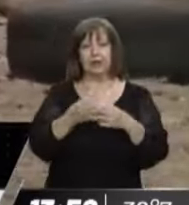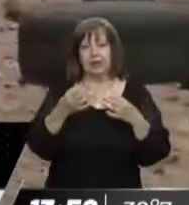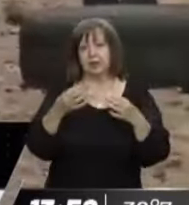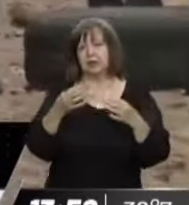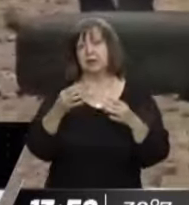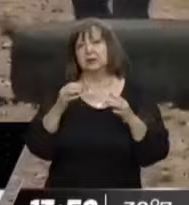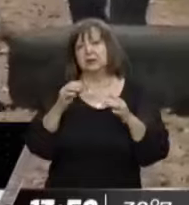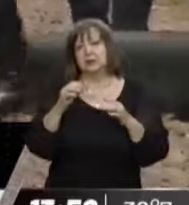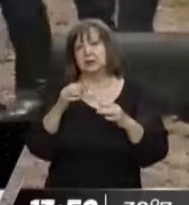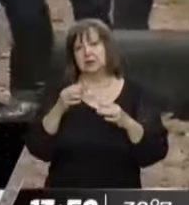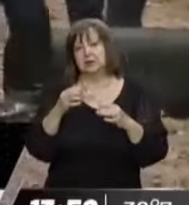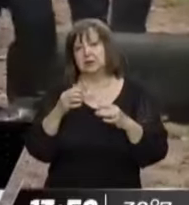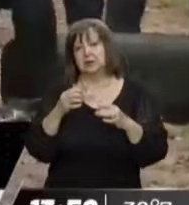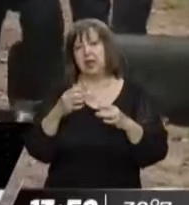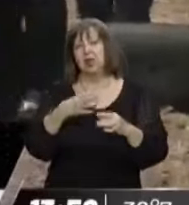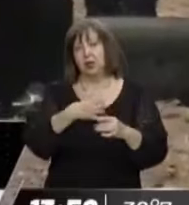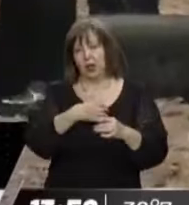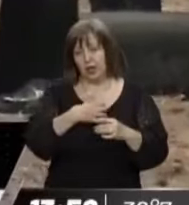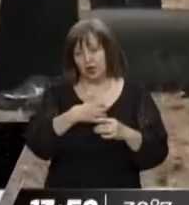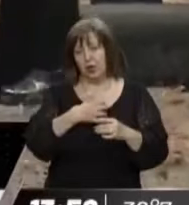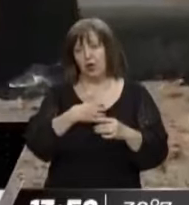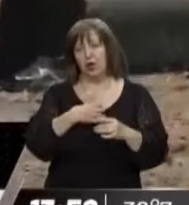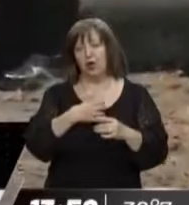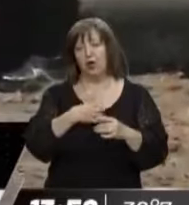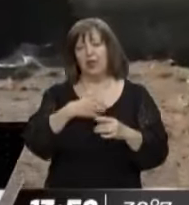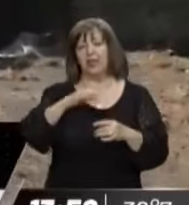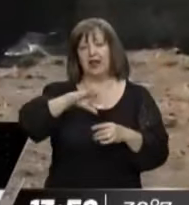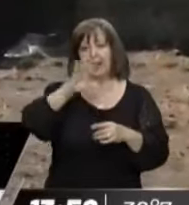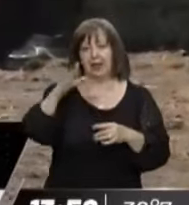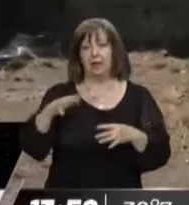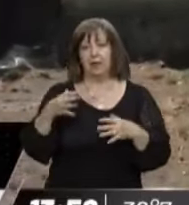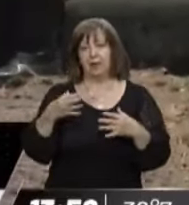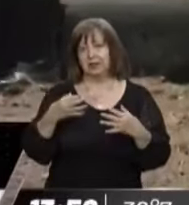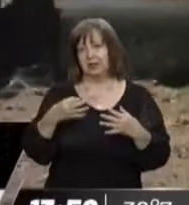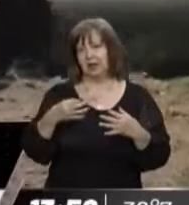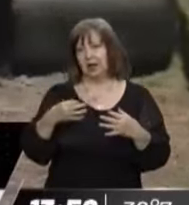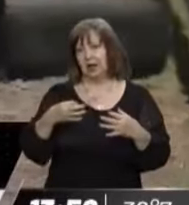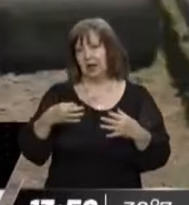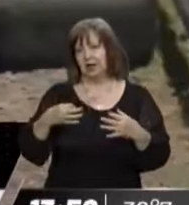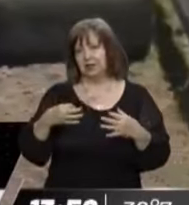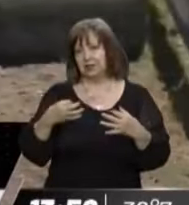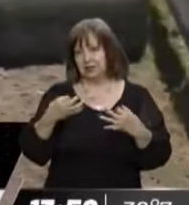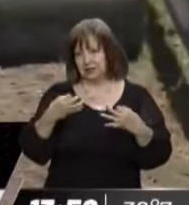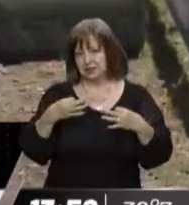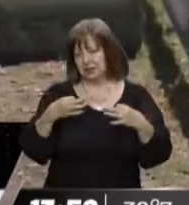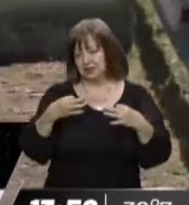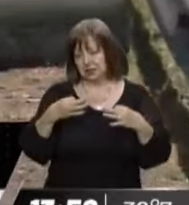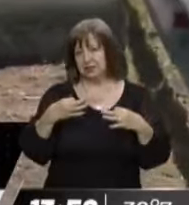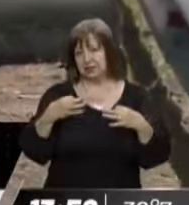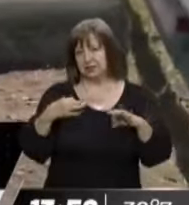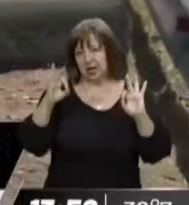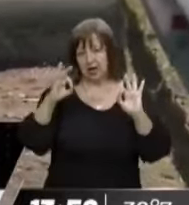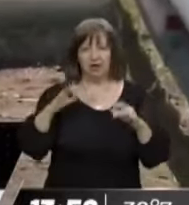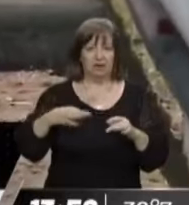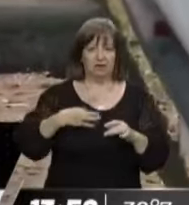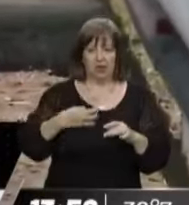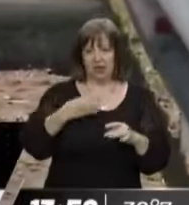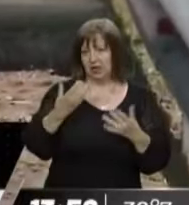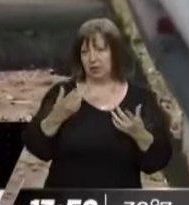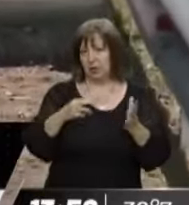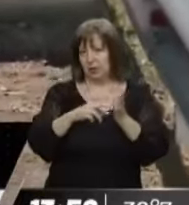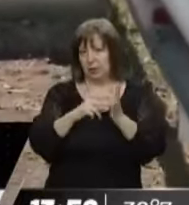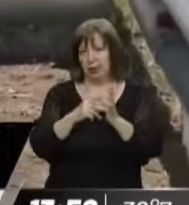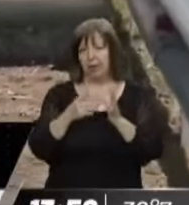afortunadamente tenemos que hablar que la persona, el dueño de la camioneta, está fuera de peligro, ¿sí? Llevar tranquilidad con esta información, que está fuera de peligro,